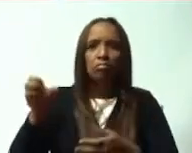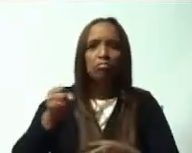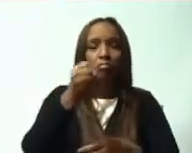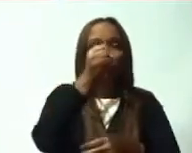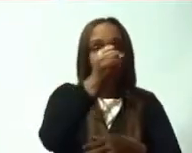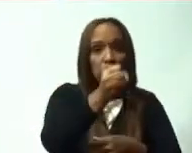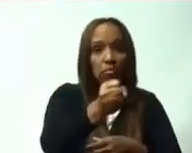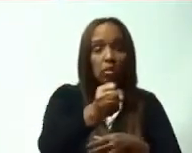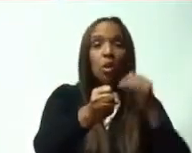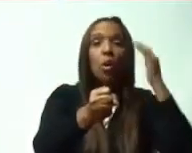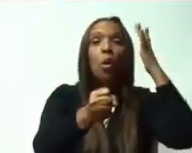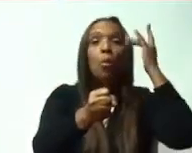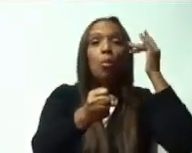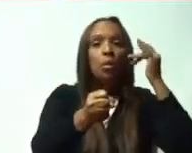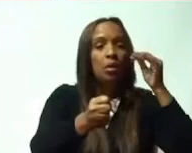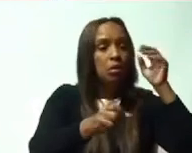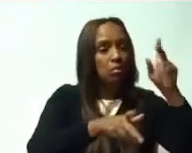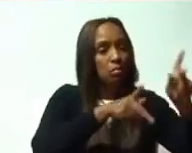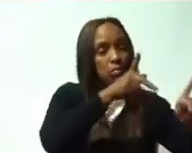Pero